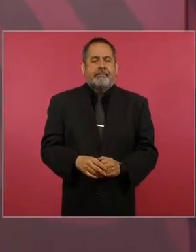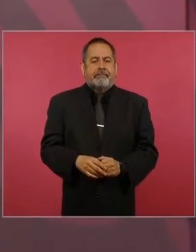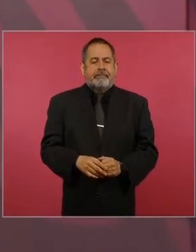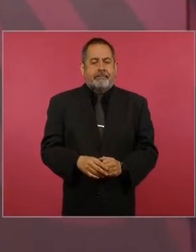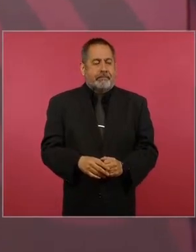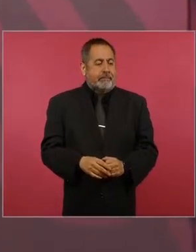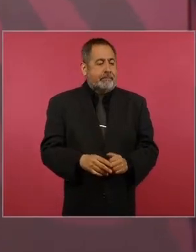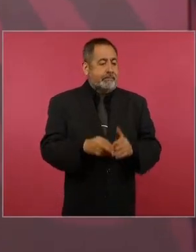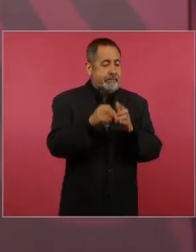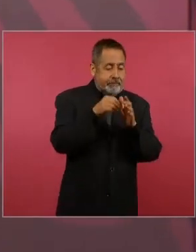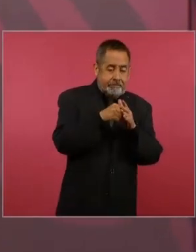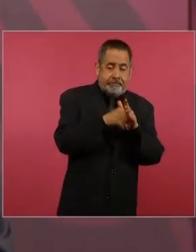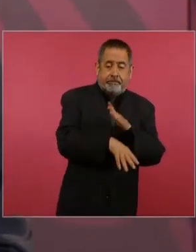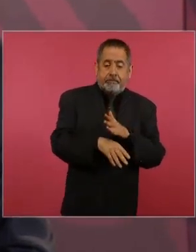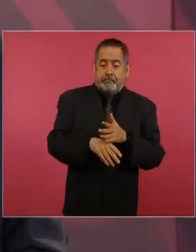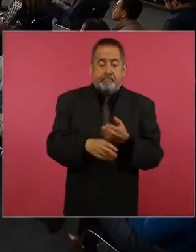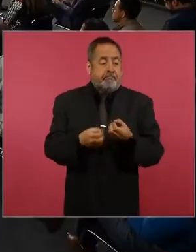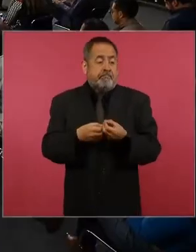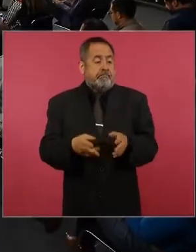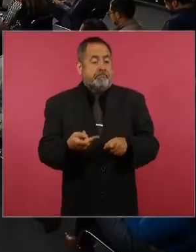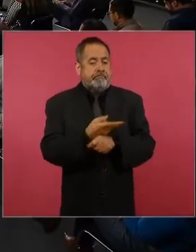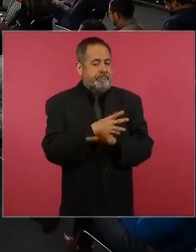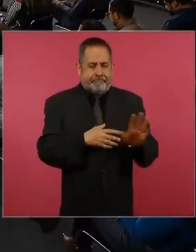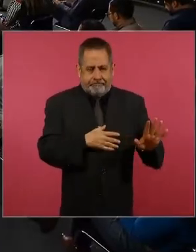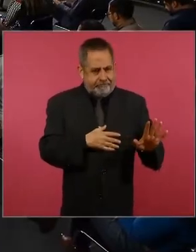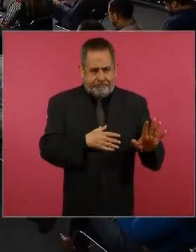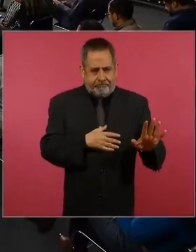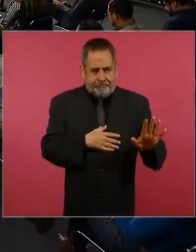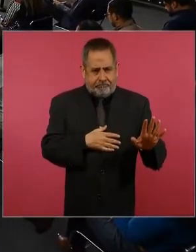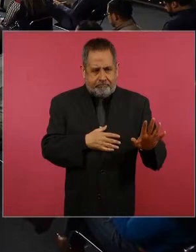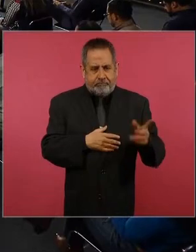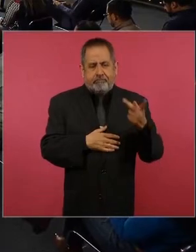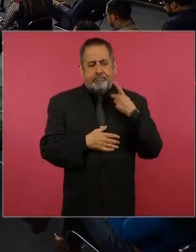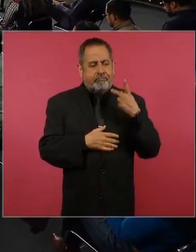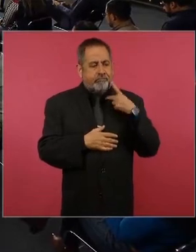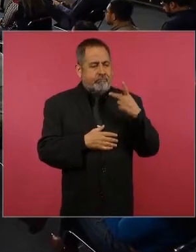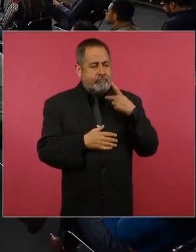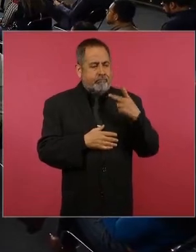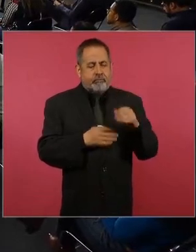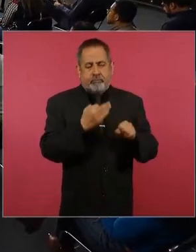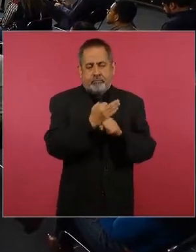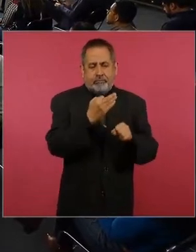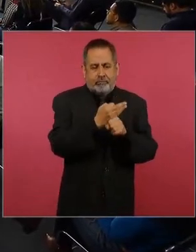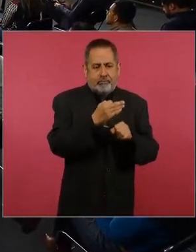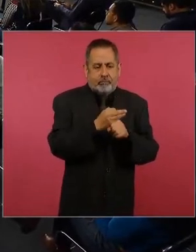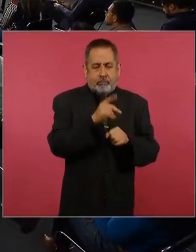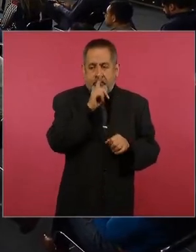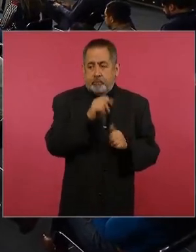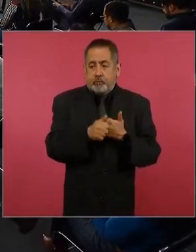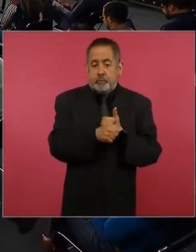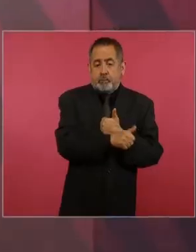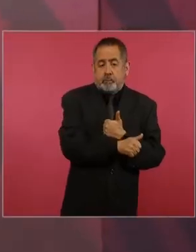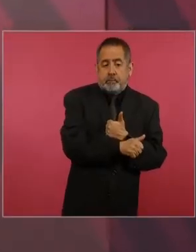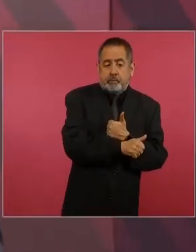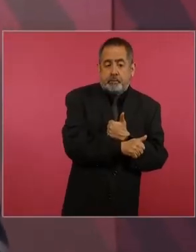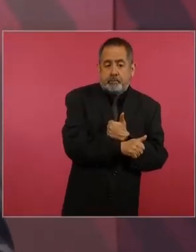o puede eclipsarse, ¿no?, una situación política durante un tiempo, pero no siempre.